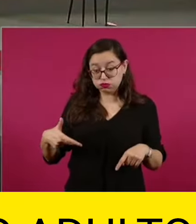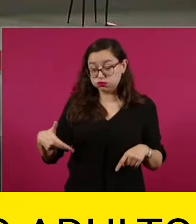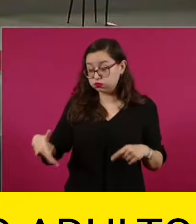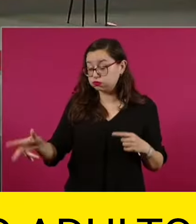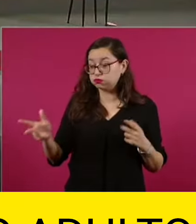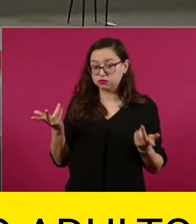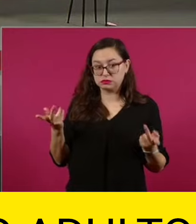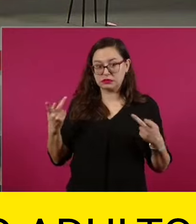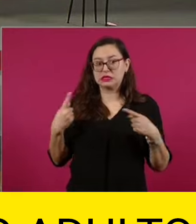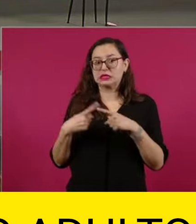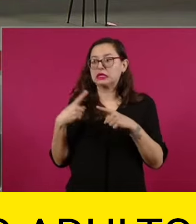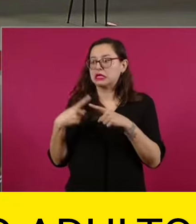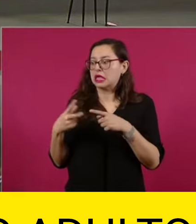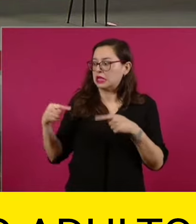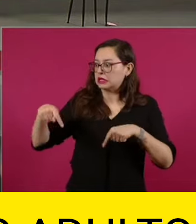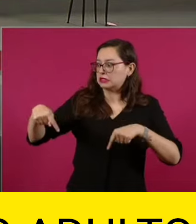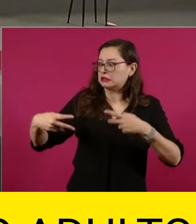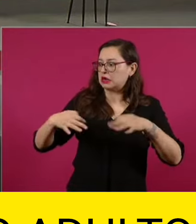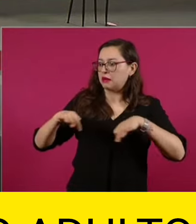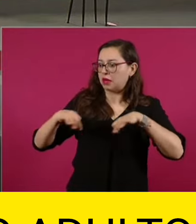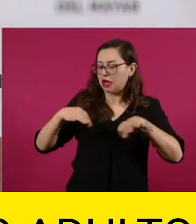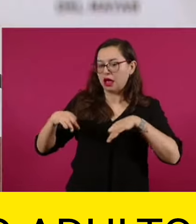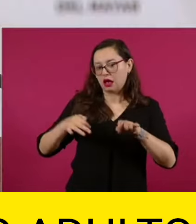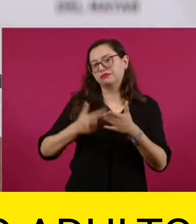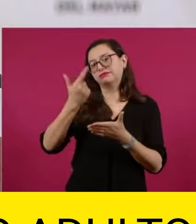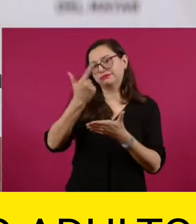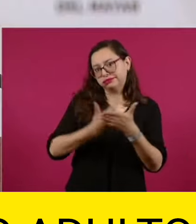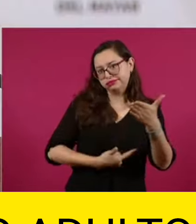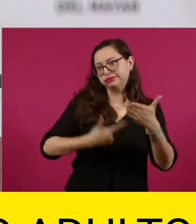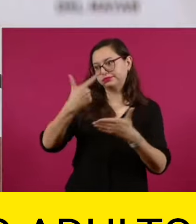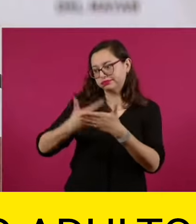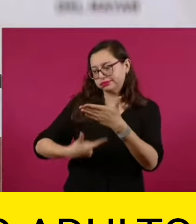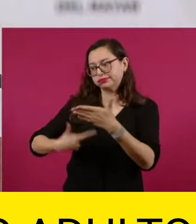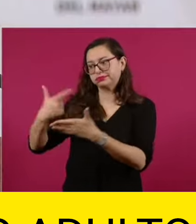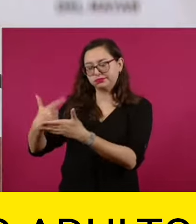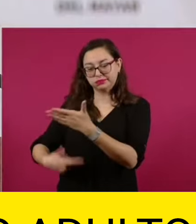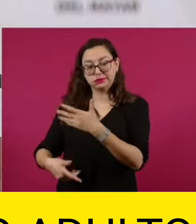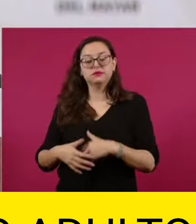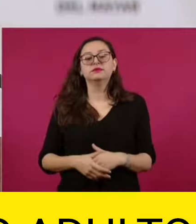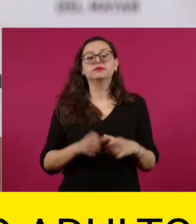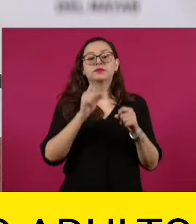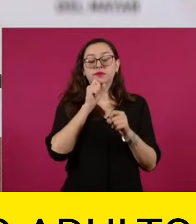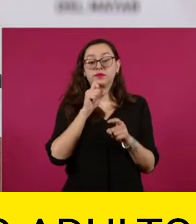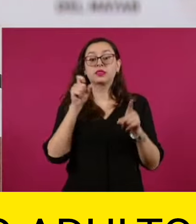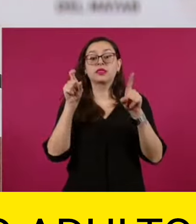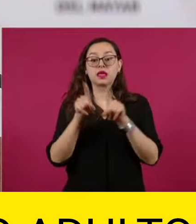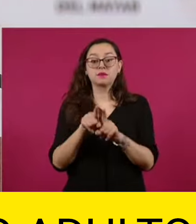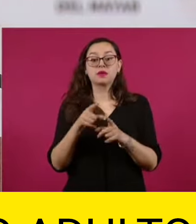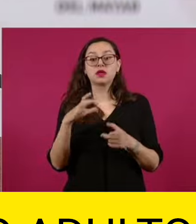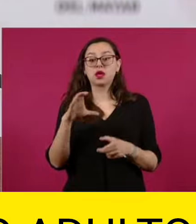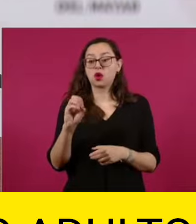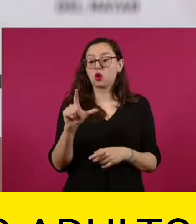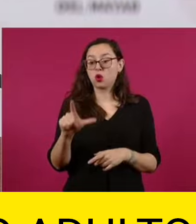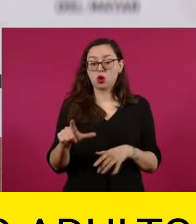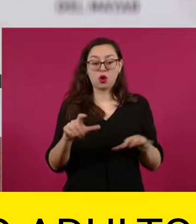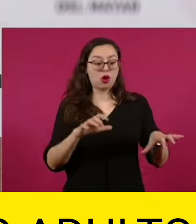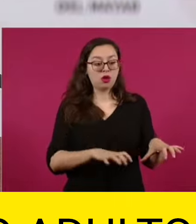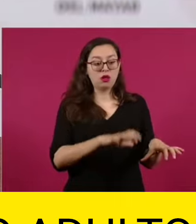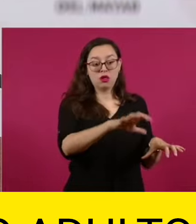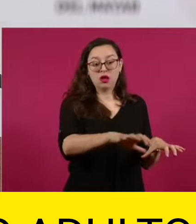personas que se dedican a estas actividades comerciales. Adelante. También se colocaron módulos de bienestar en las colonias, en 50